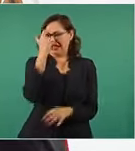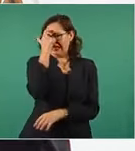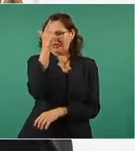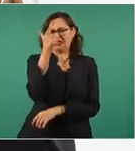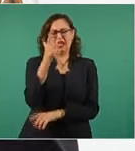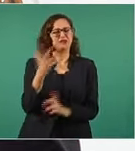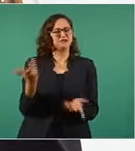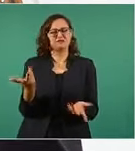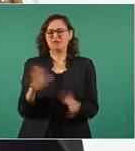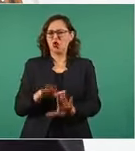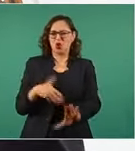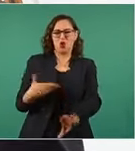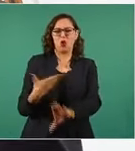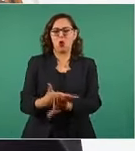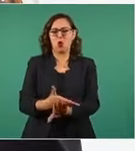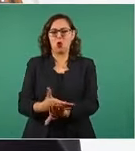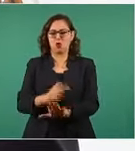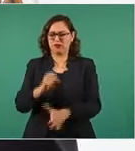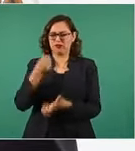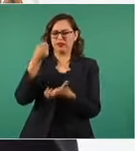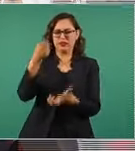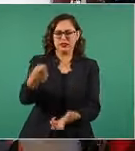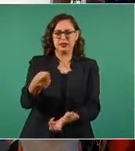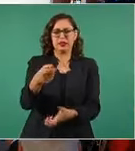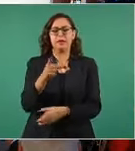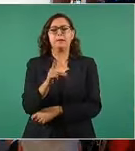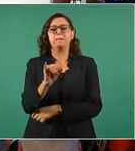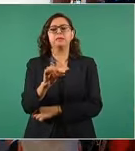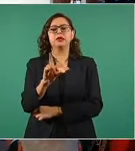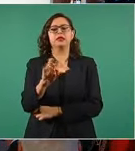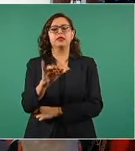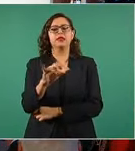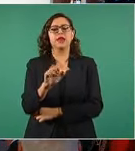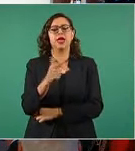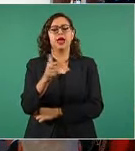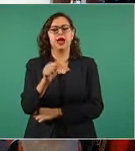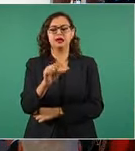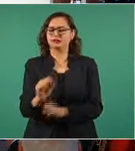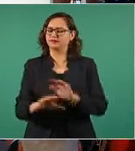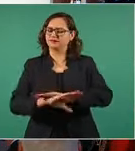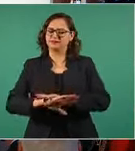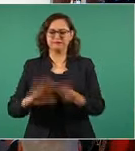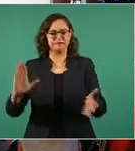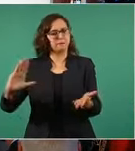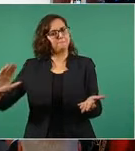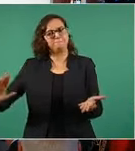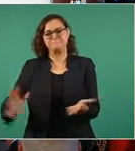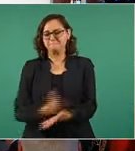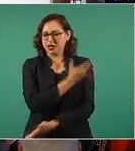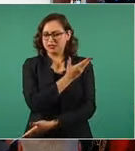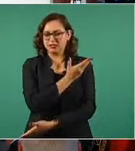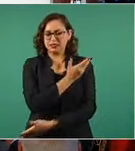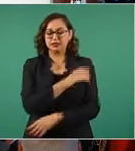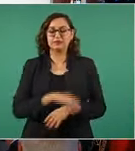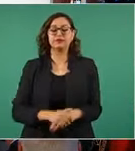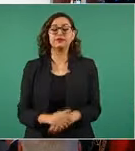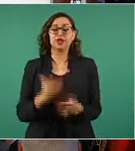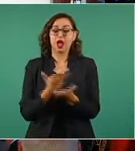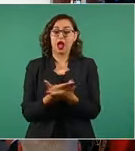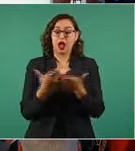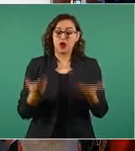hacienda pública, llamado pidiregas, estamos construyendo